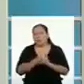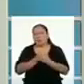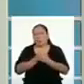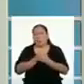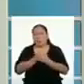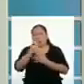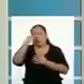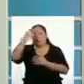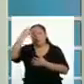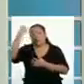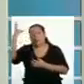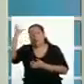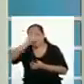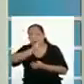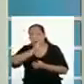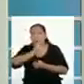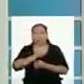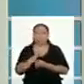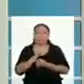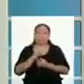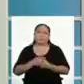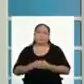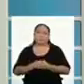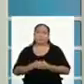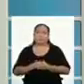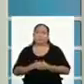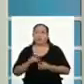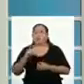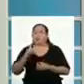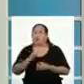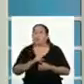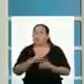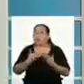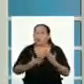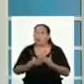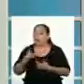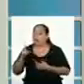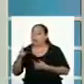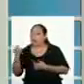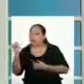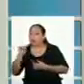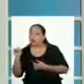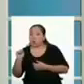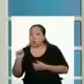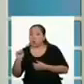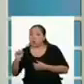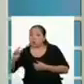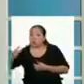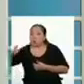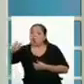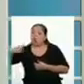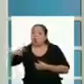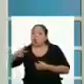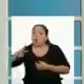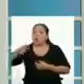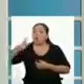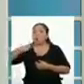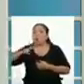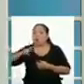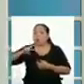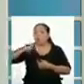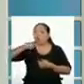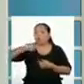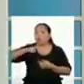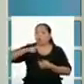Y si me echas ahorrando un sol el primer día, pero luego ahorras cada día el doble del anterior. Y